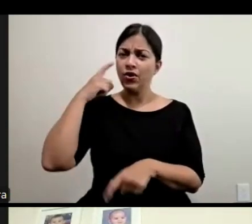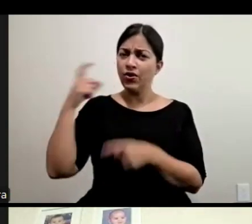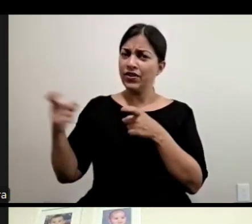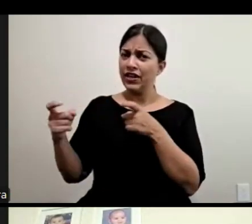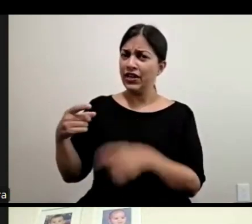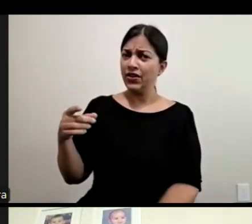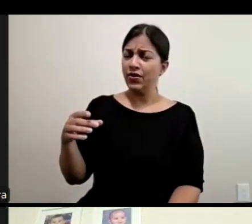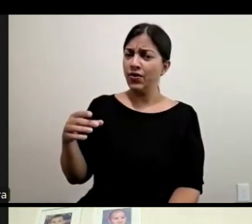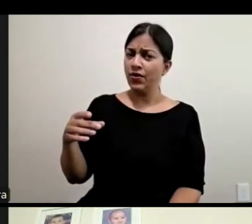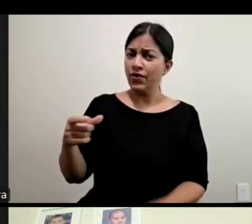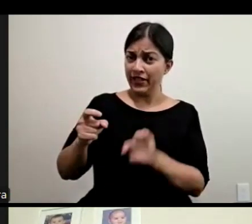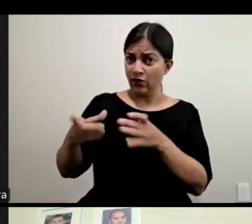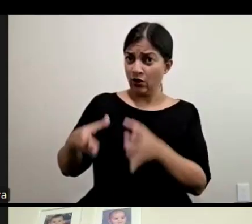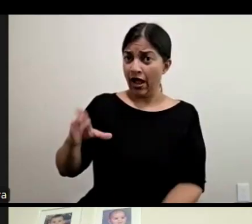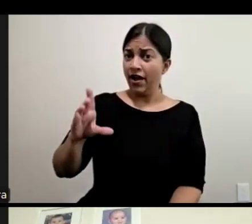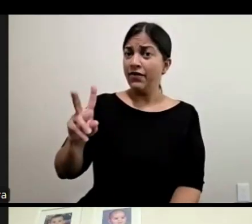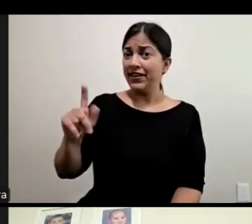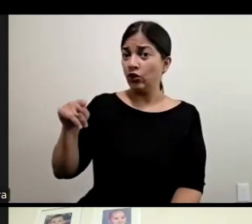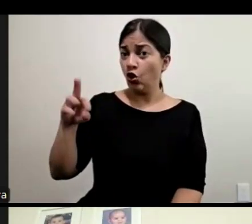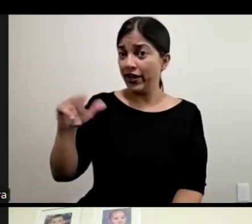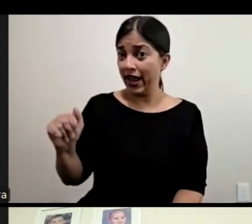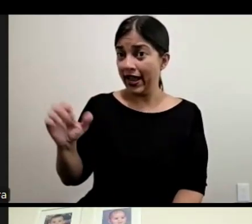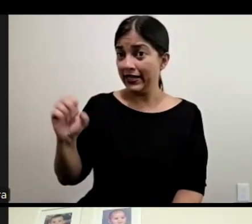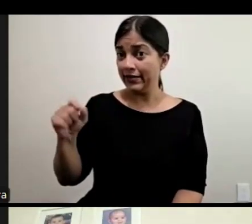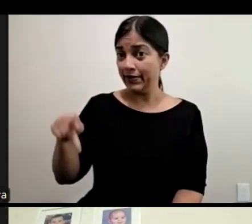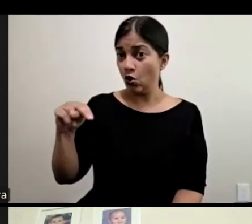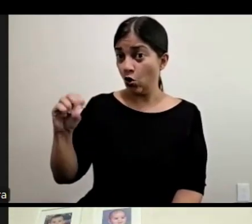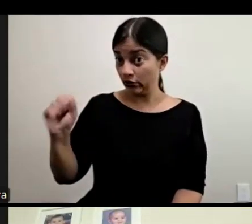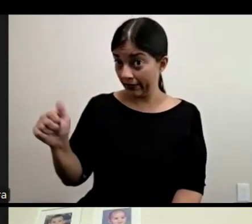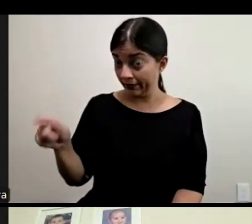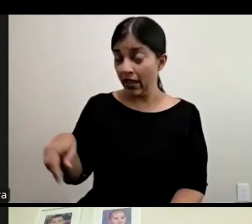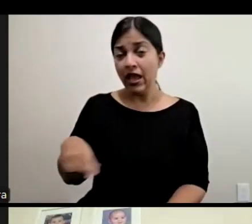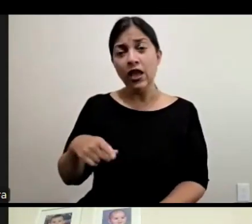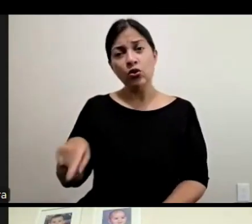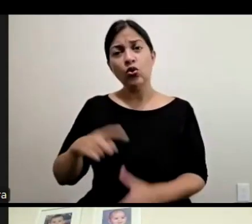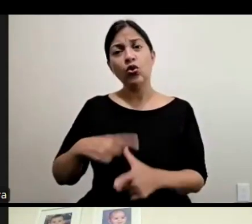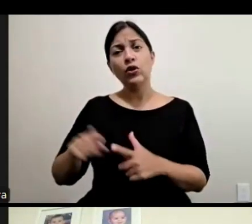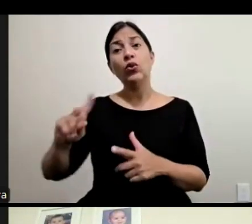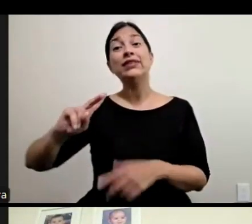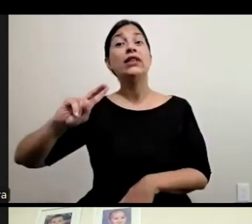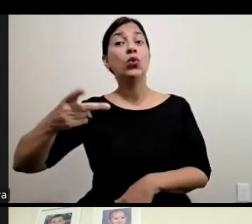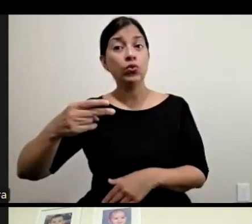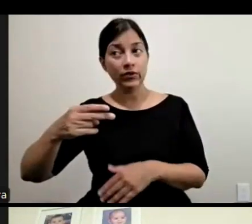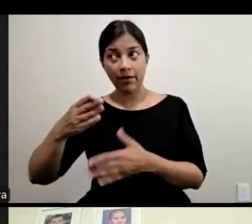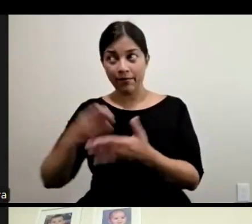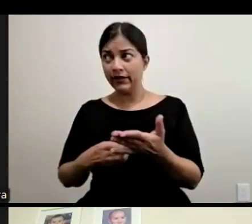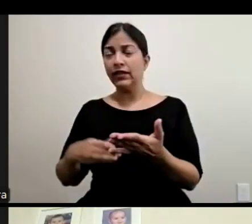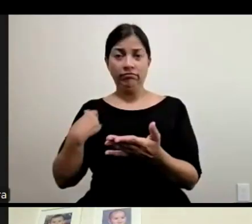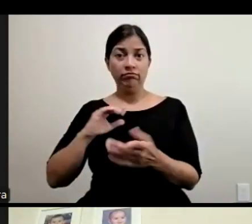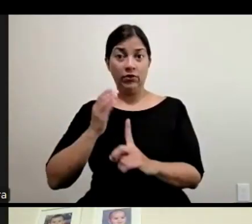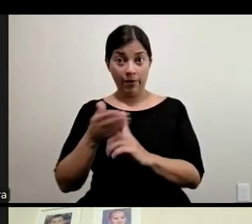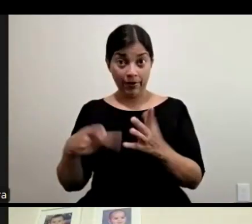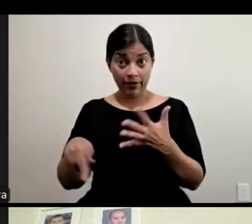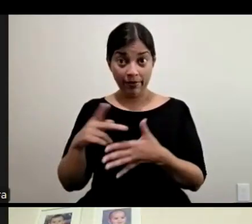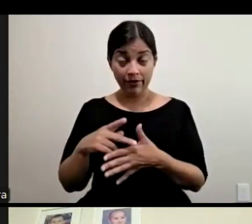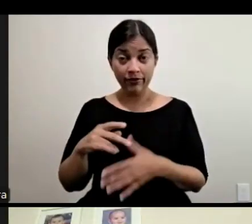Espinosa, pero entonces ya tú entras en la segunda etapa, que es, ¿verdad? El que hace el personaje principal es José Eugenio